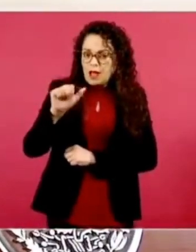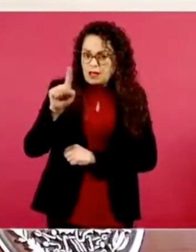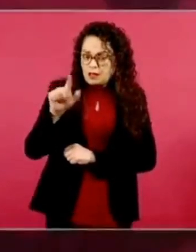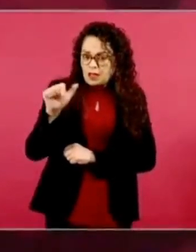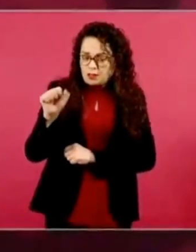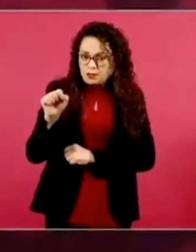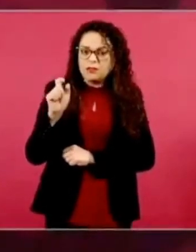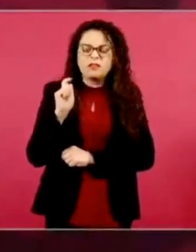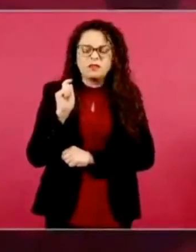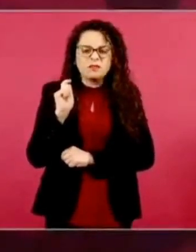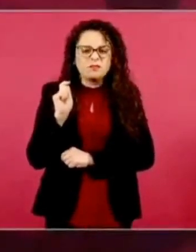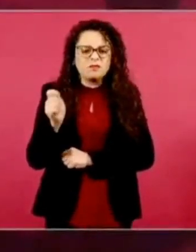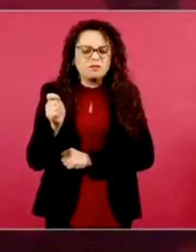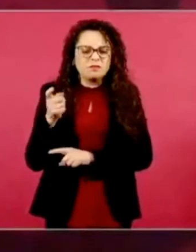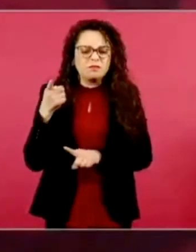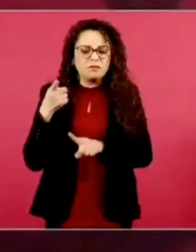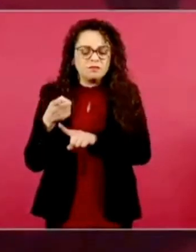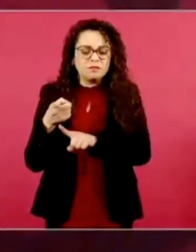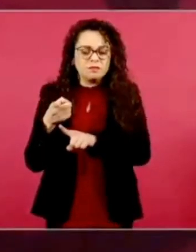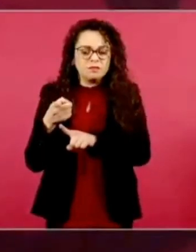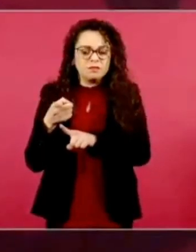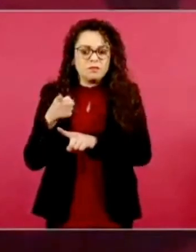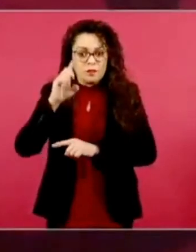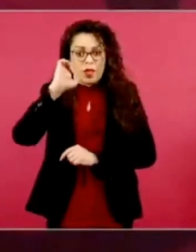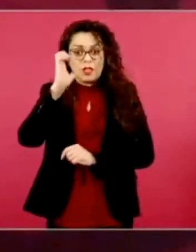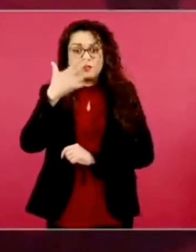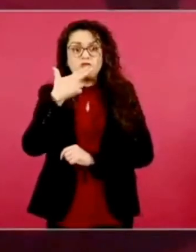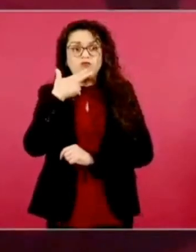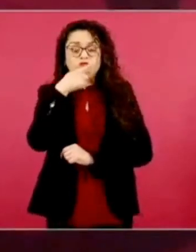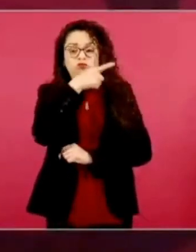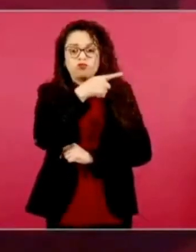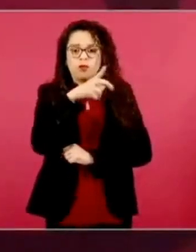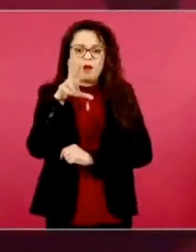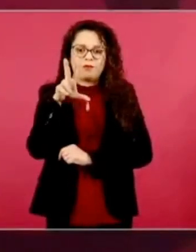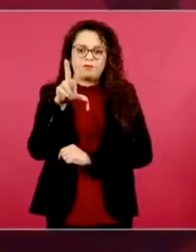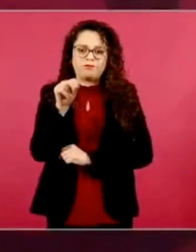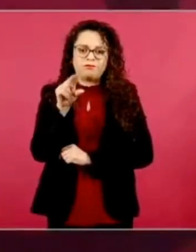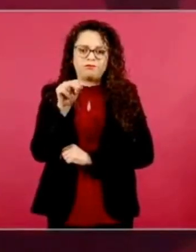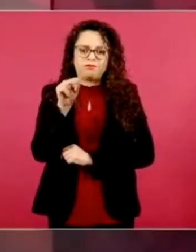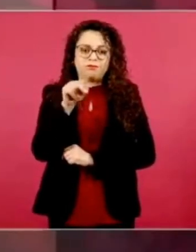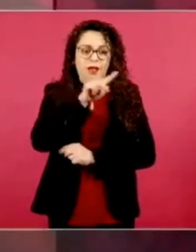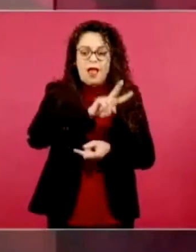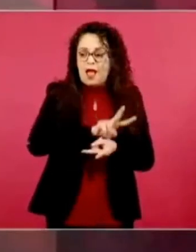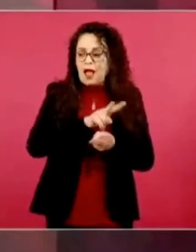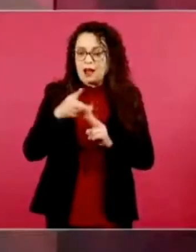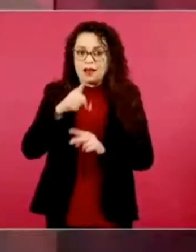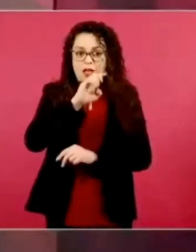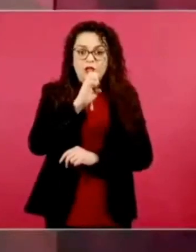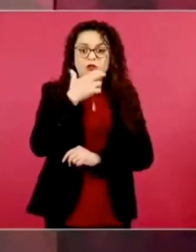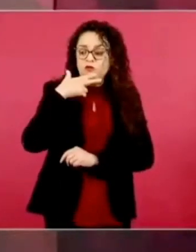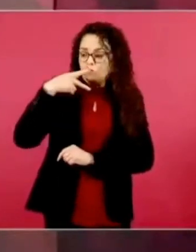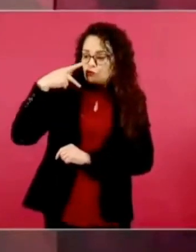que Terrazas no era de Chihuahua, sino Chihuahua era de Terrazas.